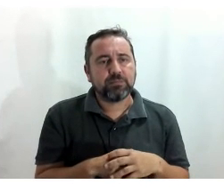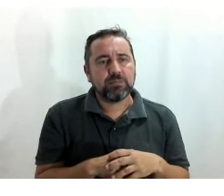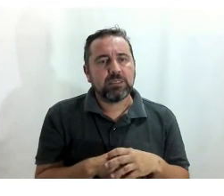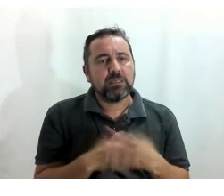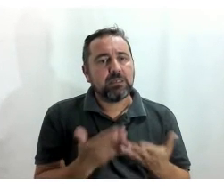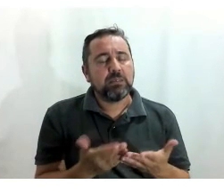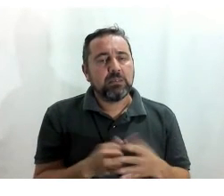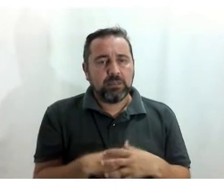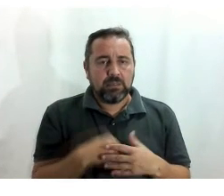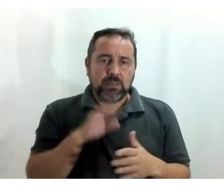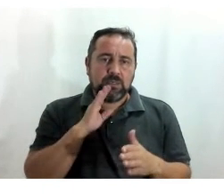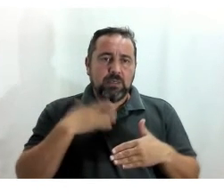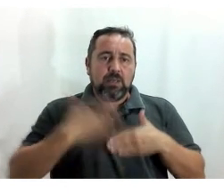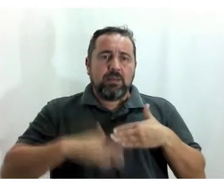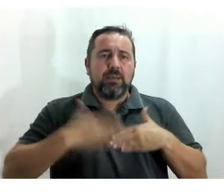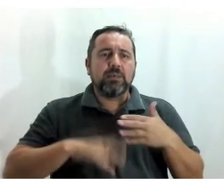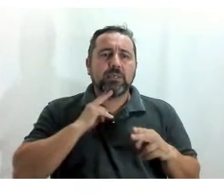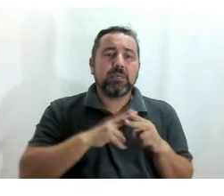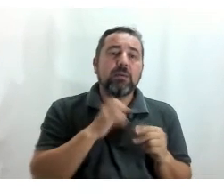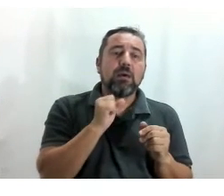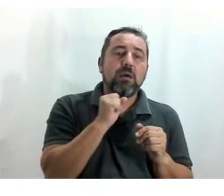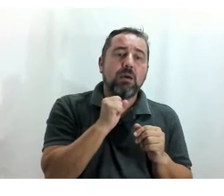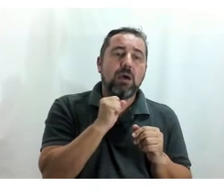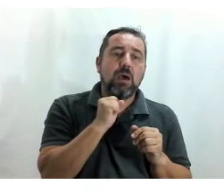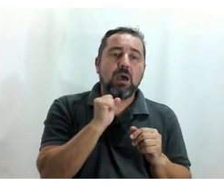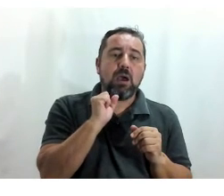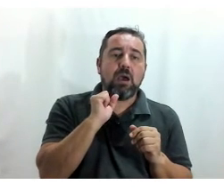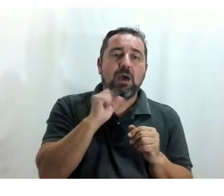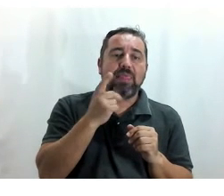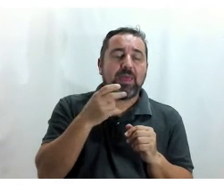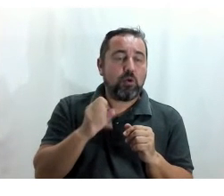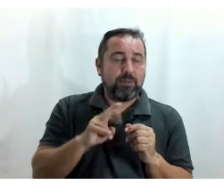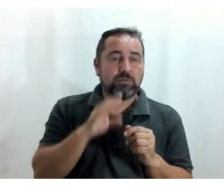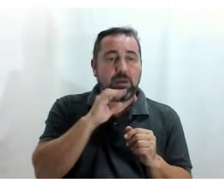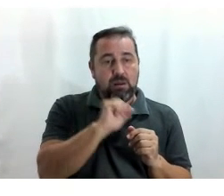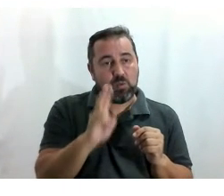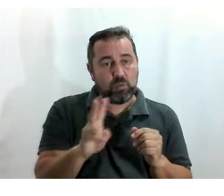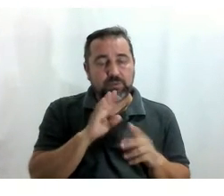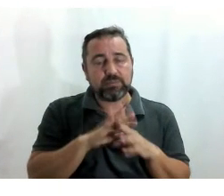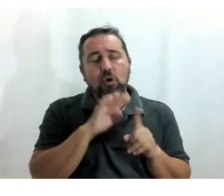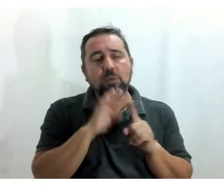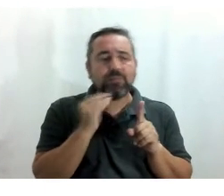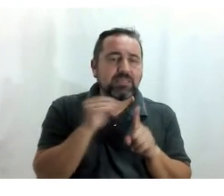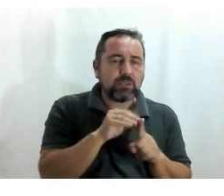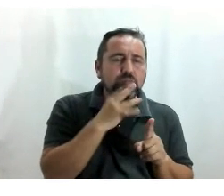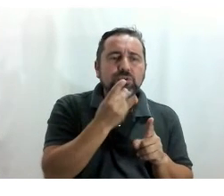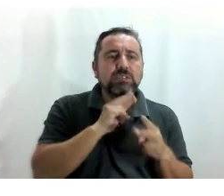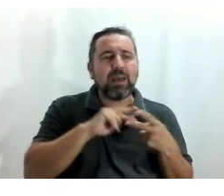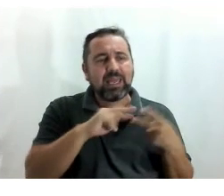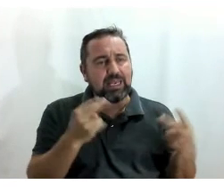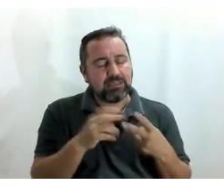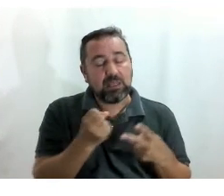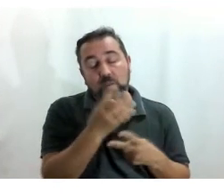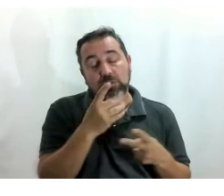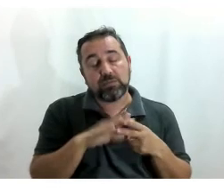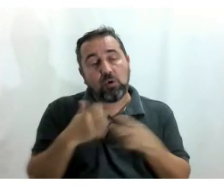Como he dicho, una de las limitaciones que presentaban los adenovirus es el tamaño del inserto que queremos meter. Muchos de los genes que codifican, o algunos de los genes